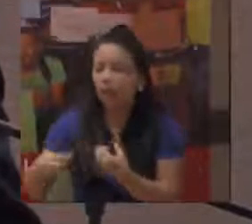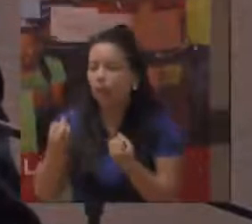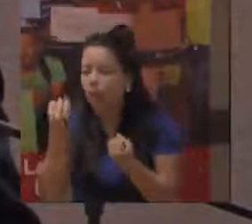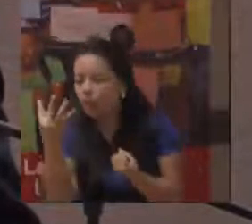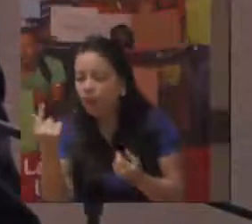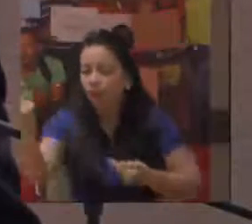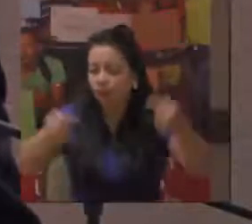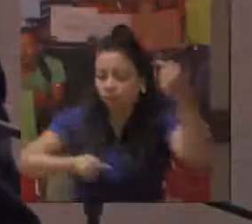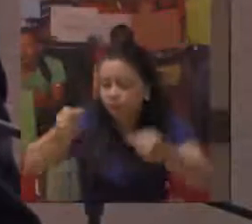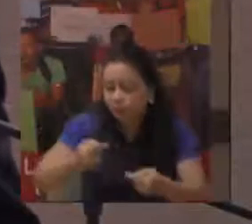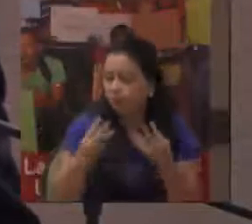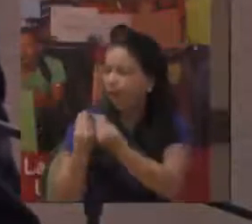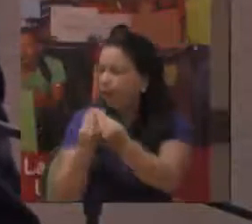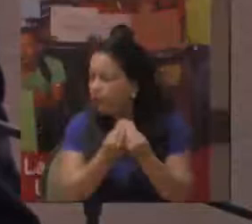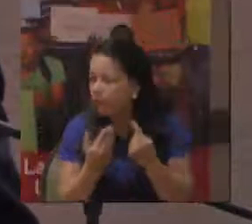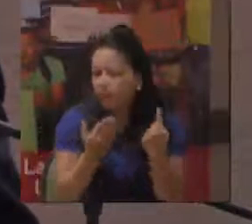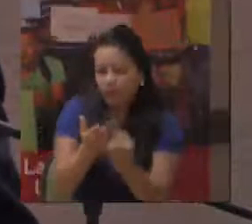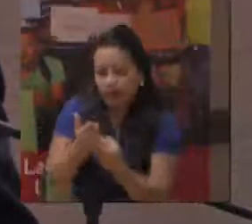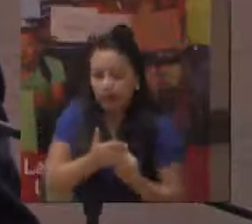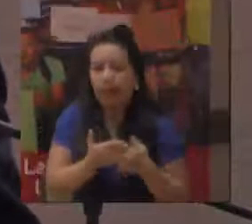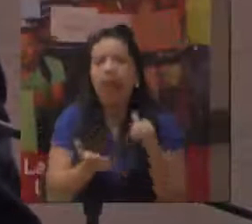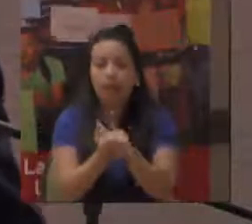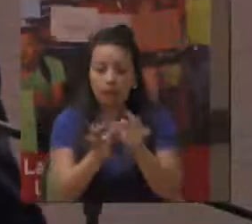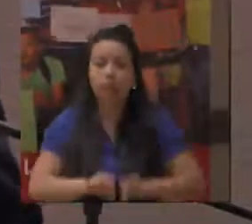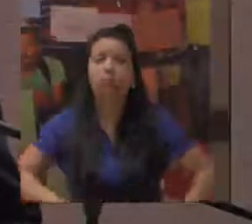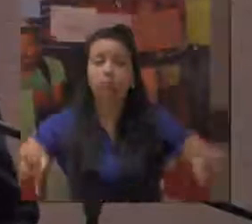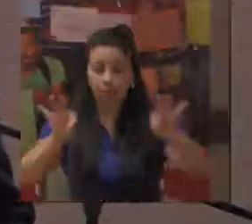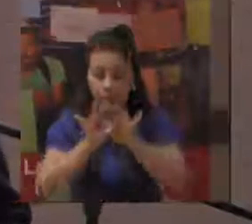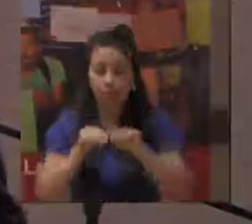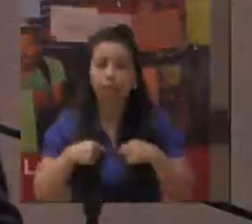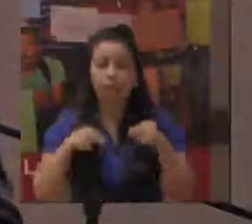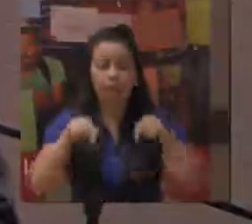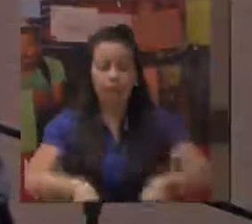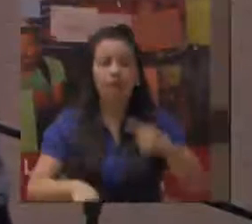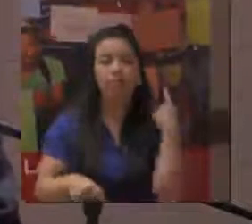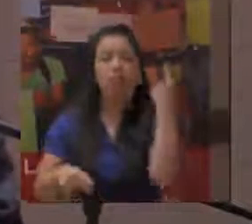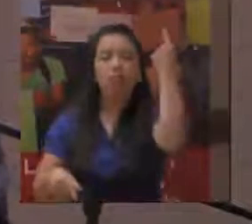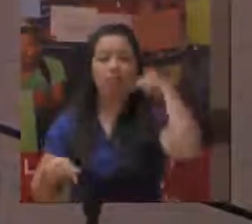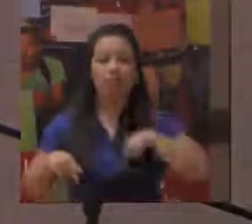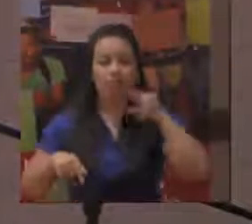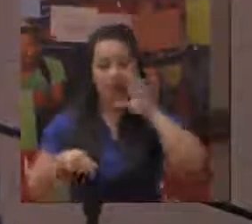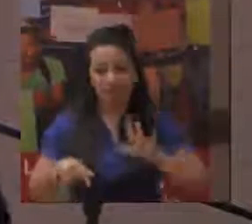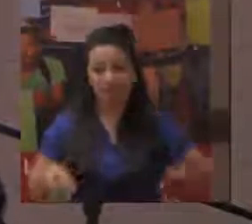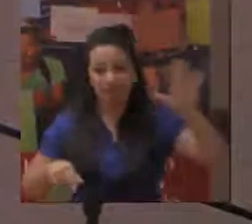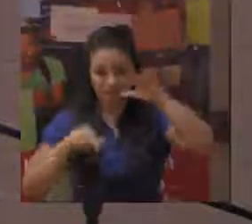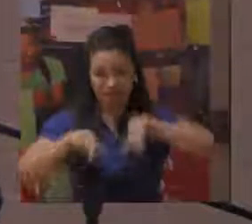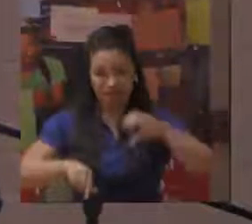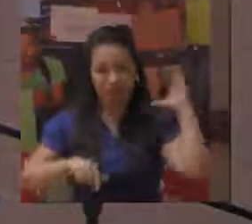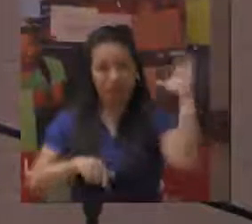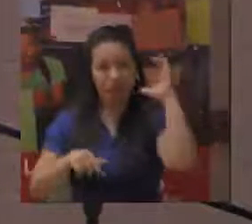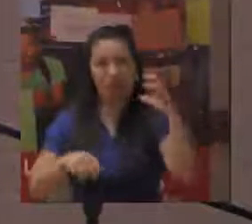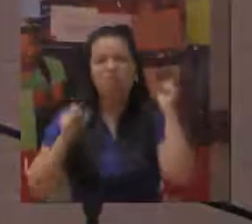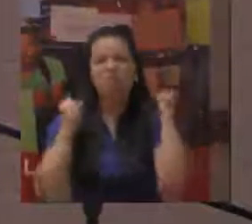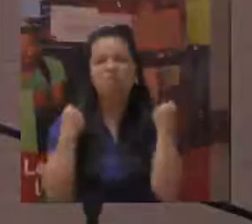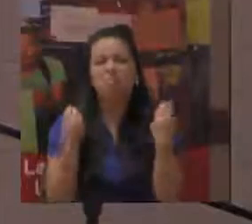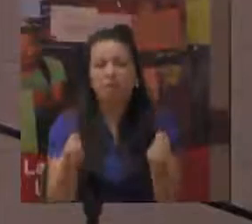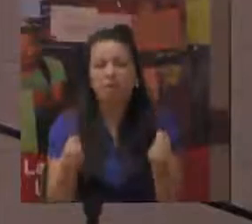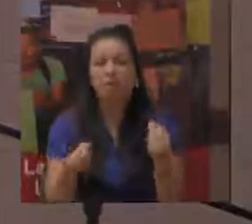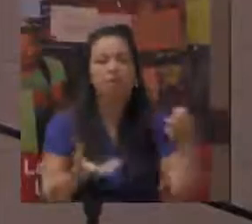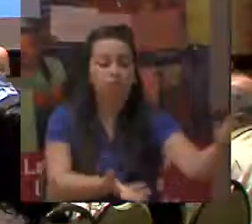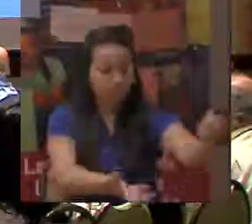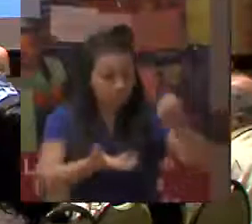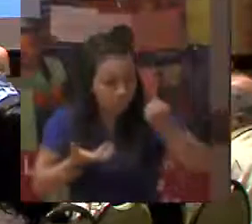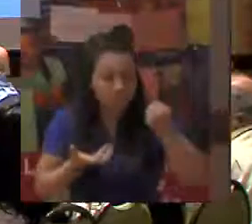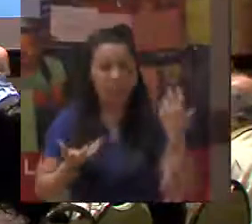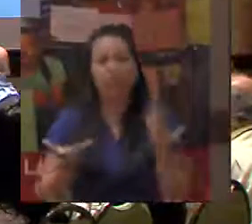los acuerdos marco de precios, políticas dispuestas por el Gobierno Nacional para poder adquirir bienes y servicios a precios